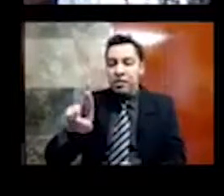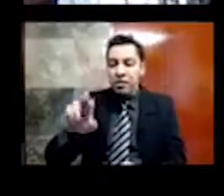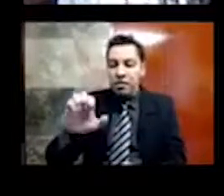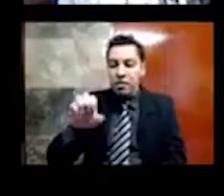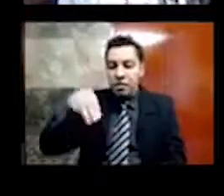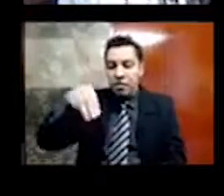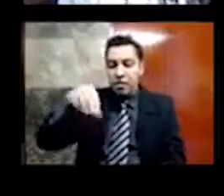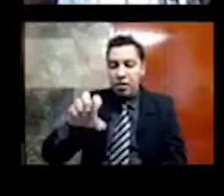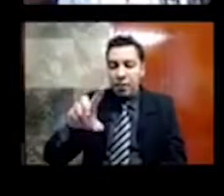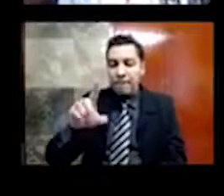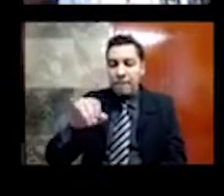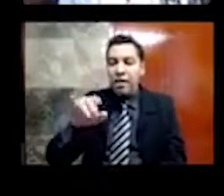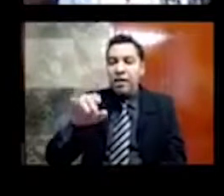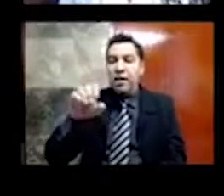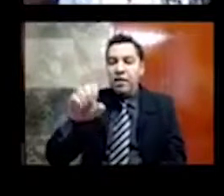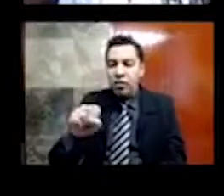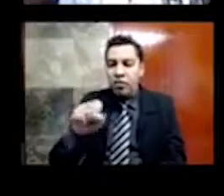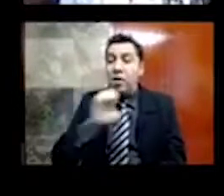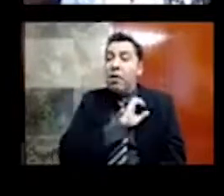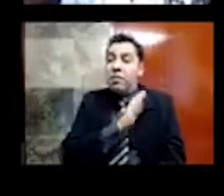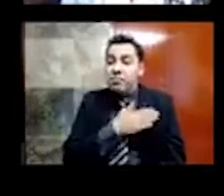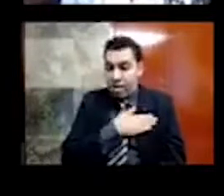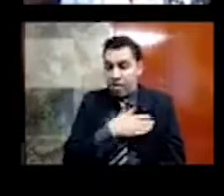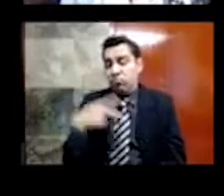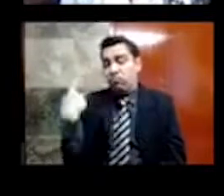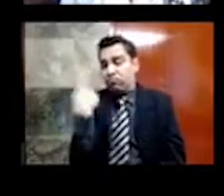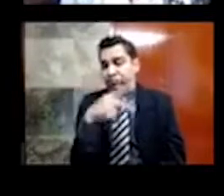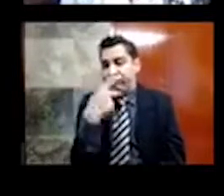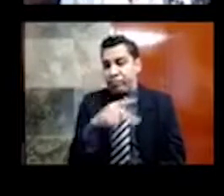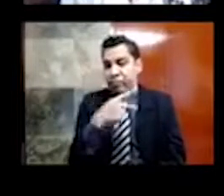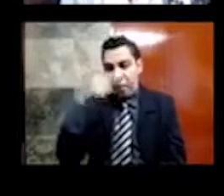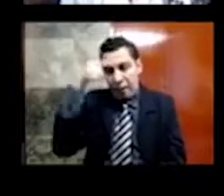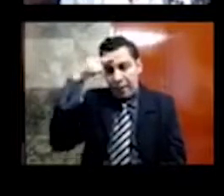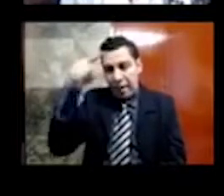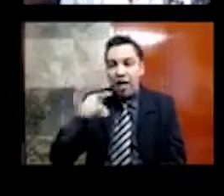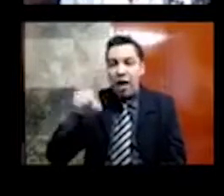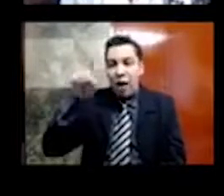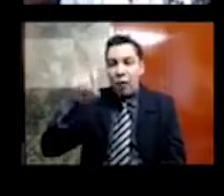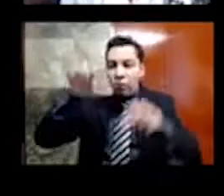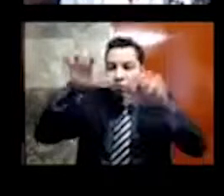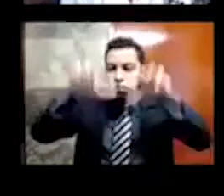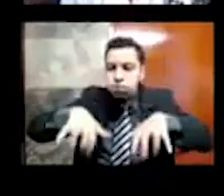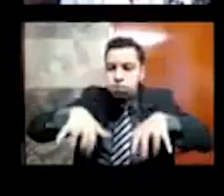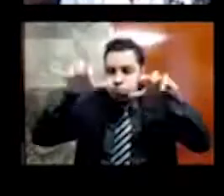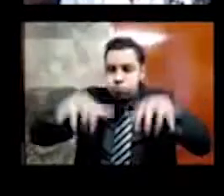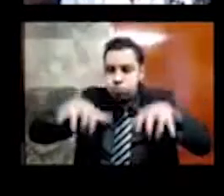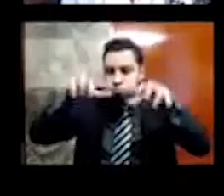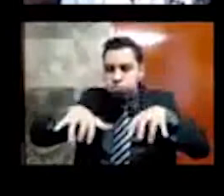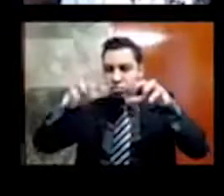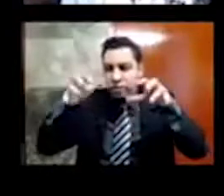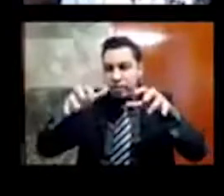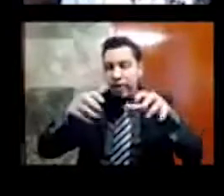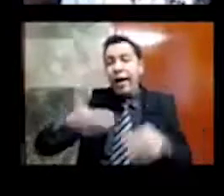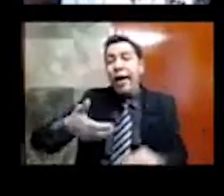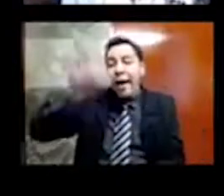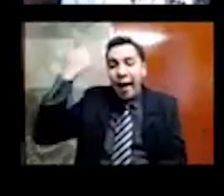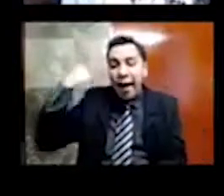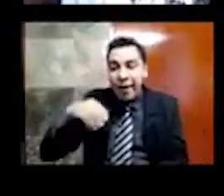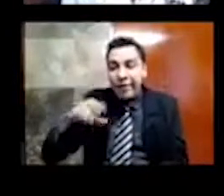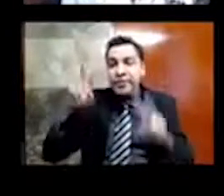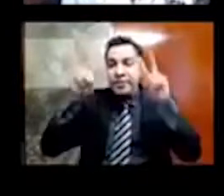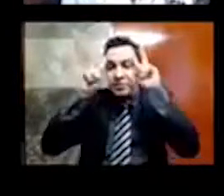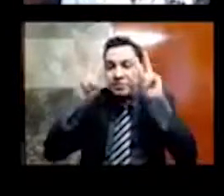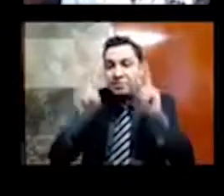buenas lluvias. Así que pues quedó con la misma chamba la Virgen que antes tenía el Señor de la